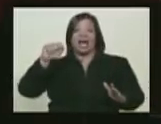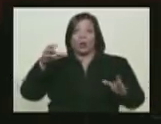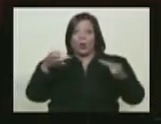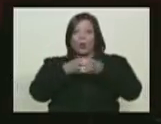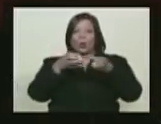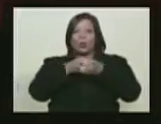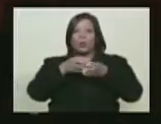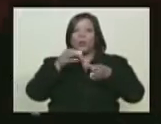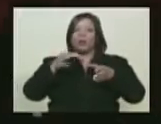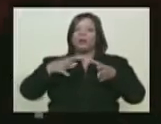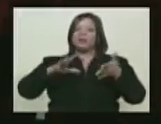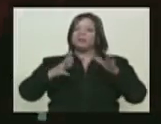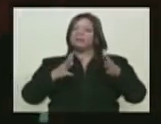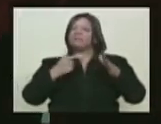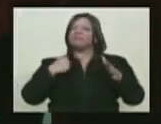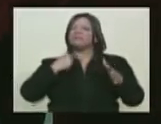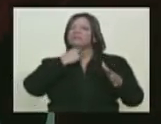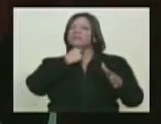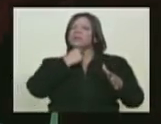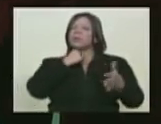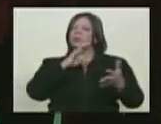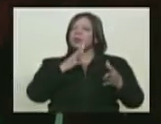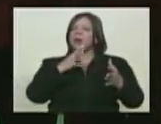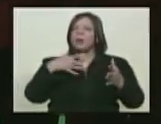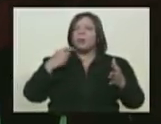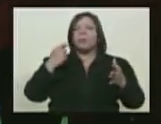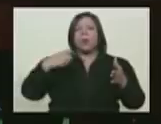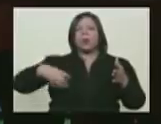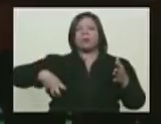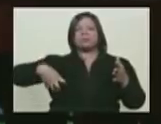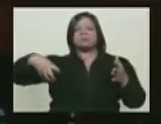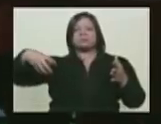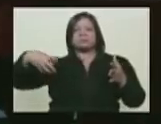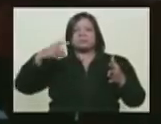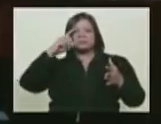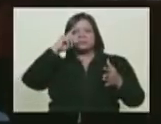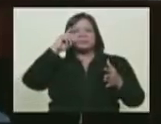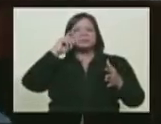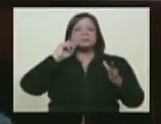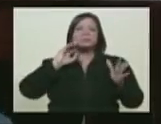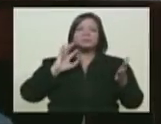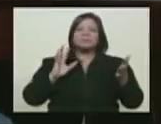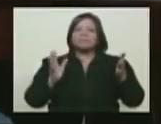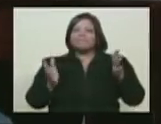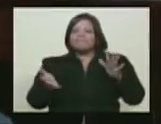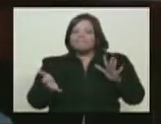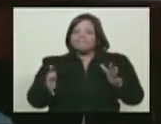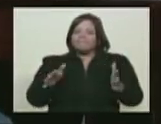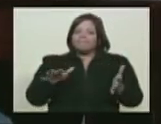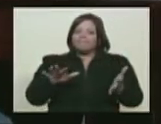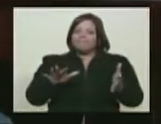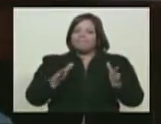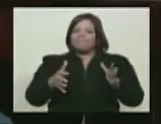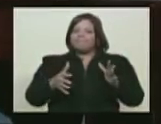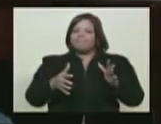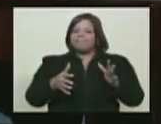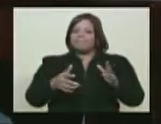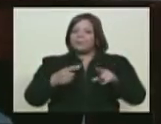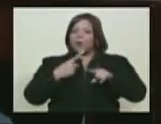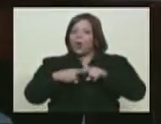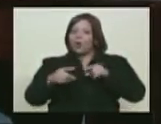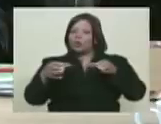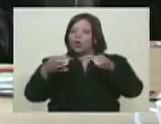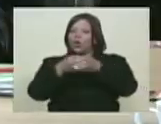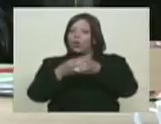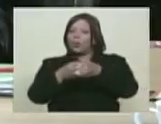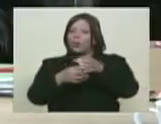pequeño burguesa que nunca me gustó, y que además tenía una componente de construcción de otra minoría.